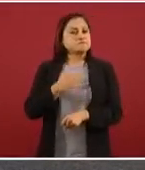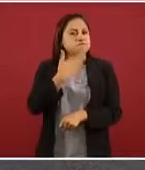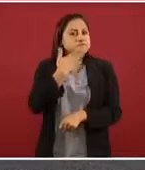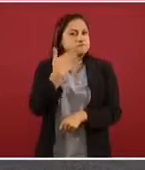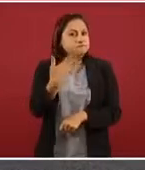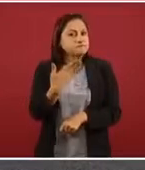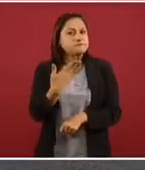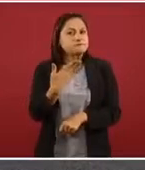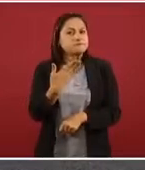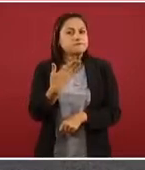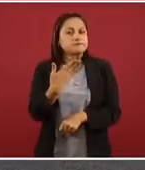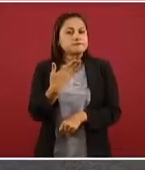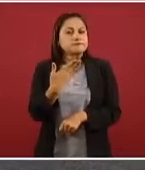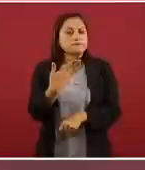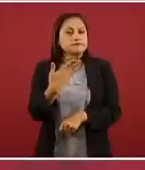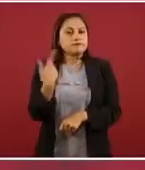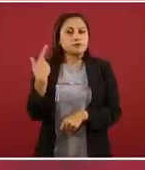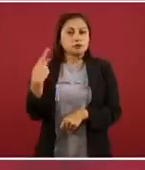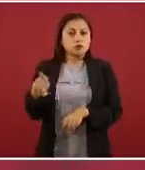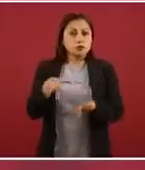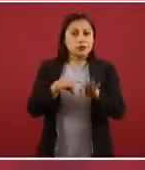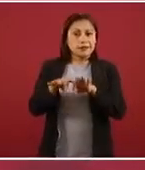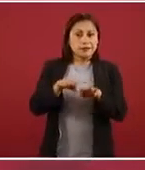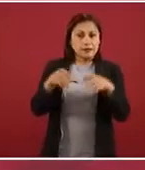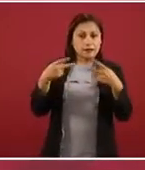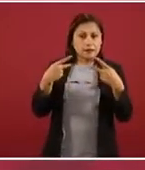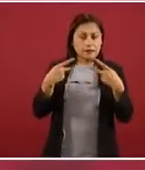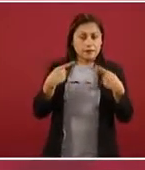El que le aumenten los salarios.